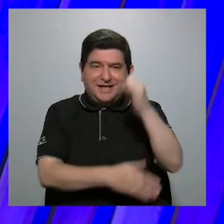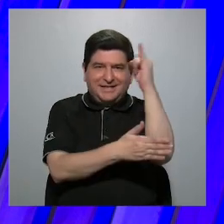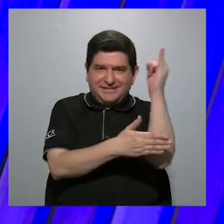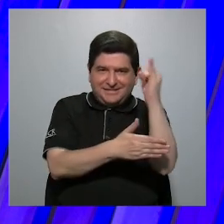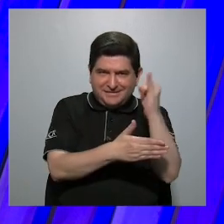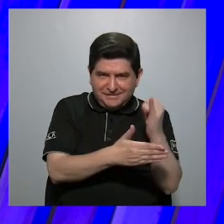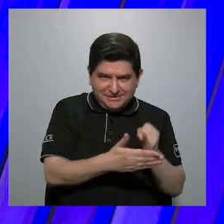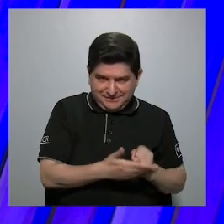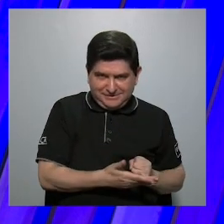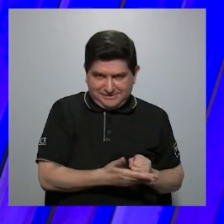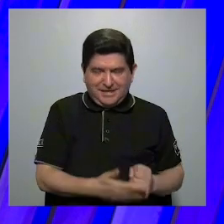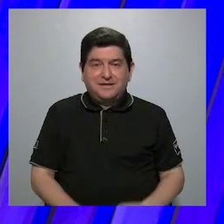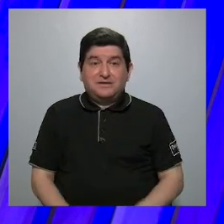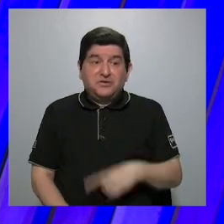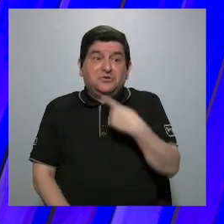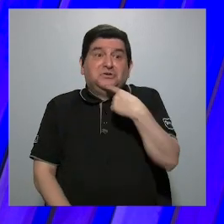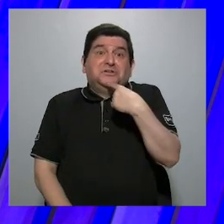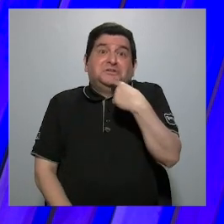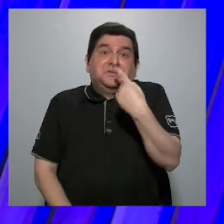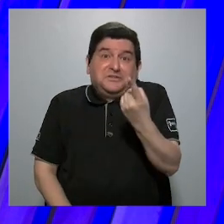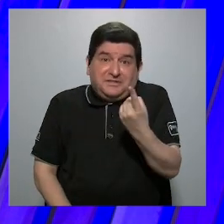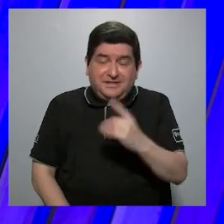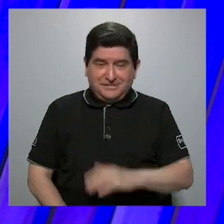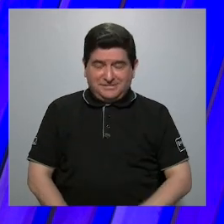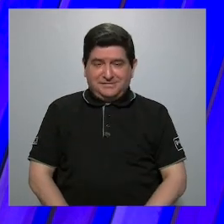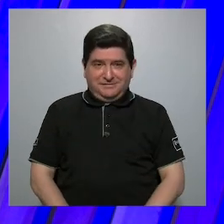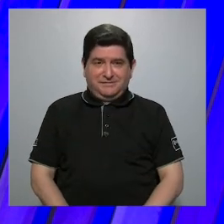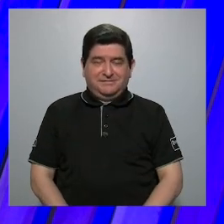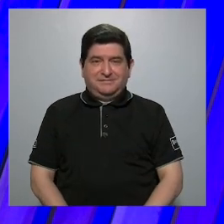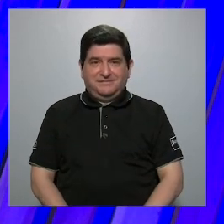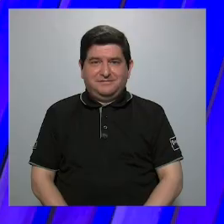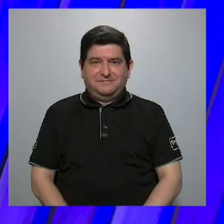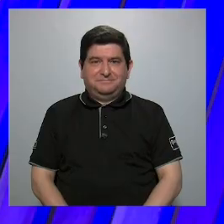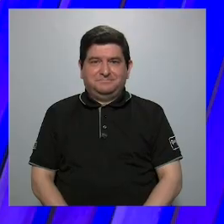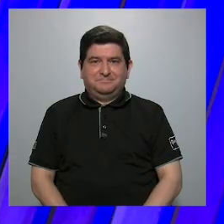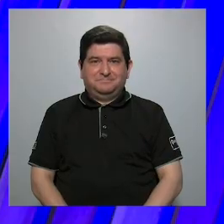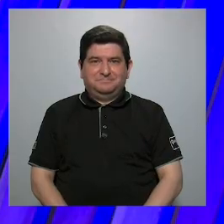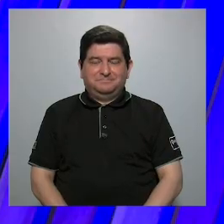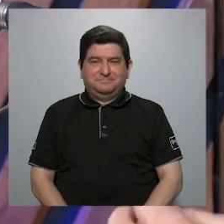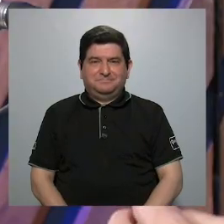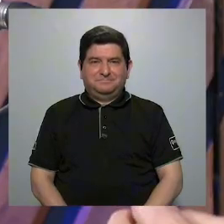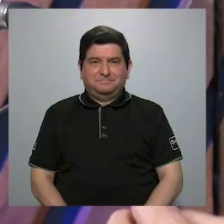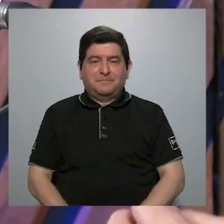el diseño. Dicen que